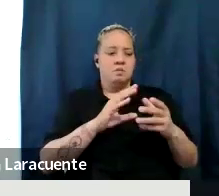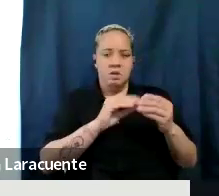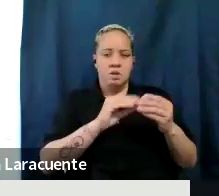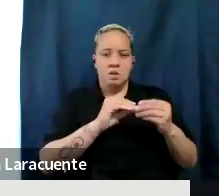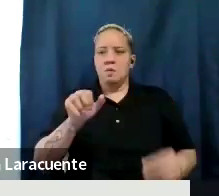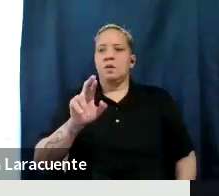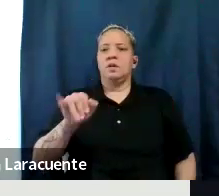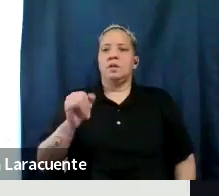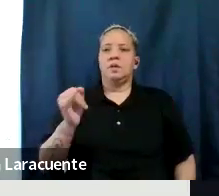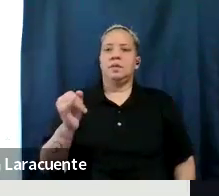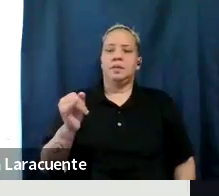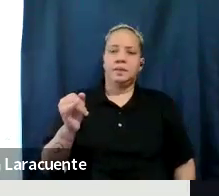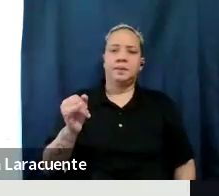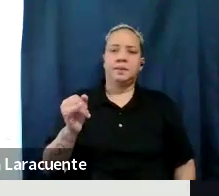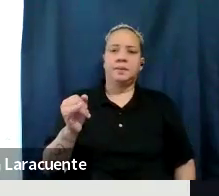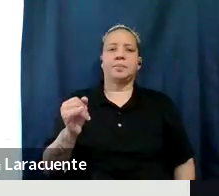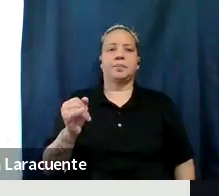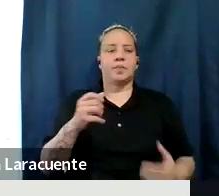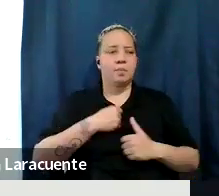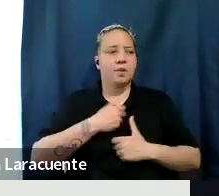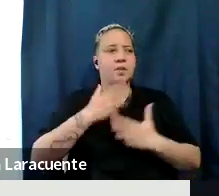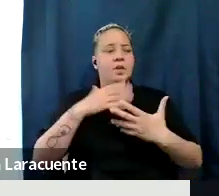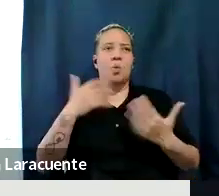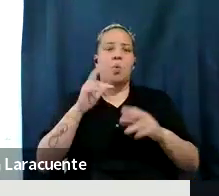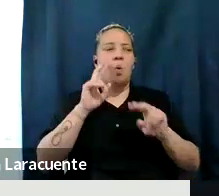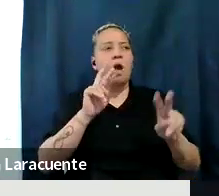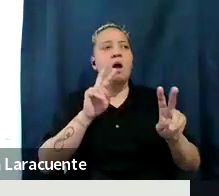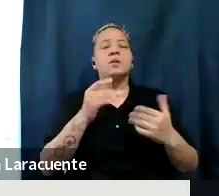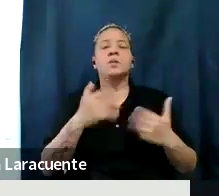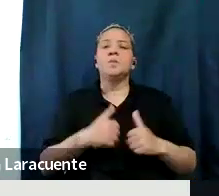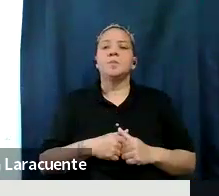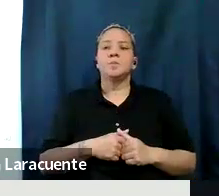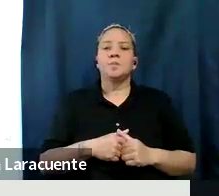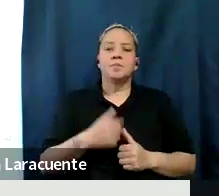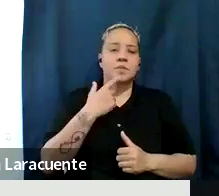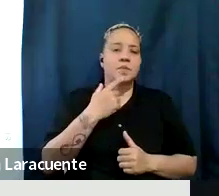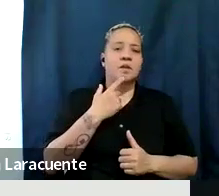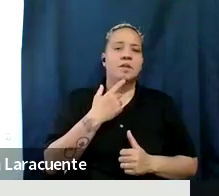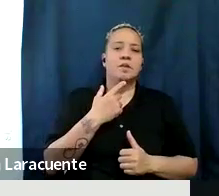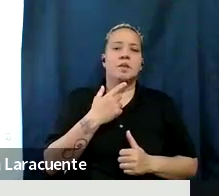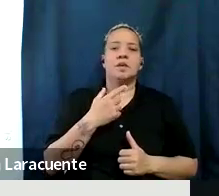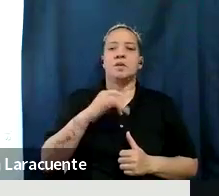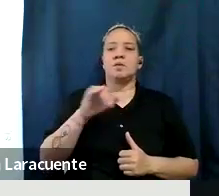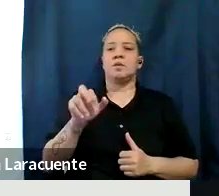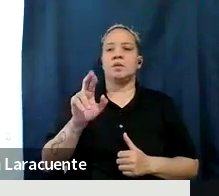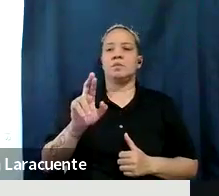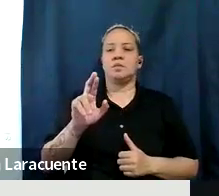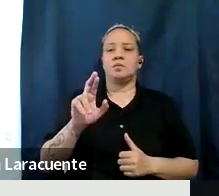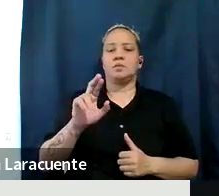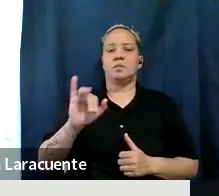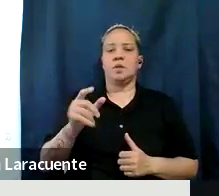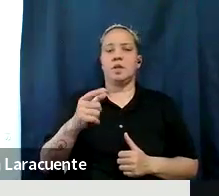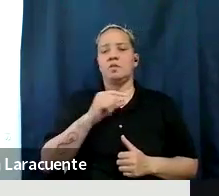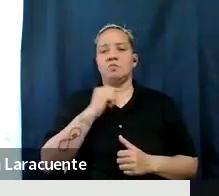y expresando su devoción por él, llegó a decir, Juan Ramón Jiménez es un sacerdote del espíritu. Y